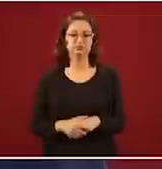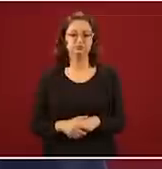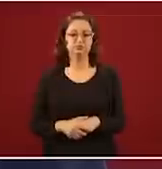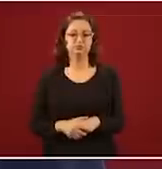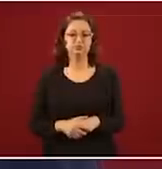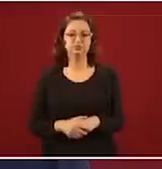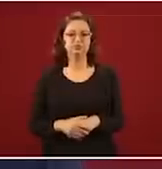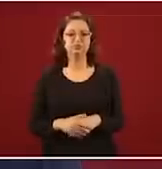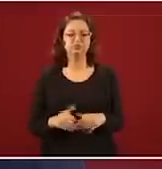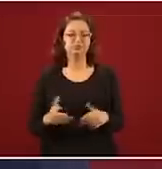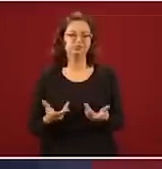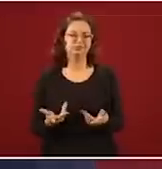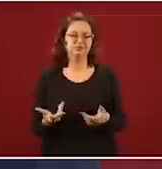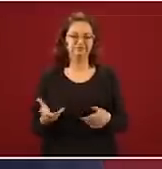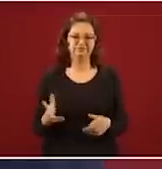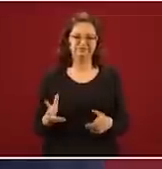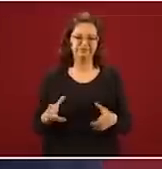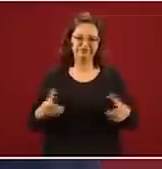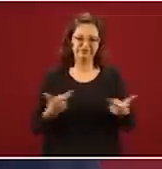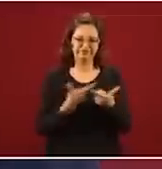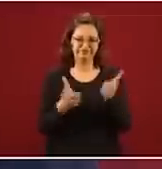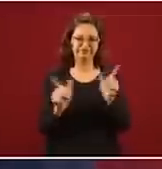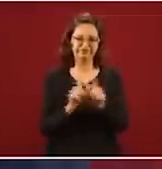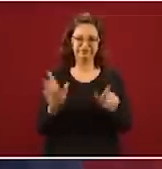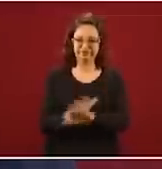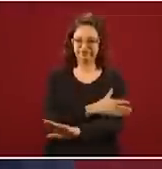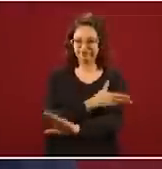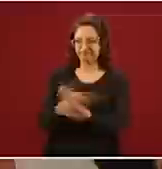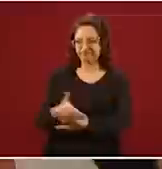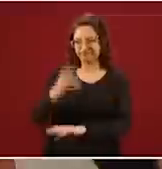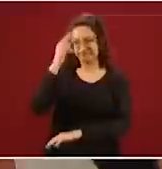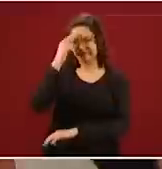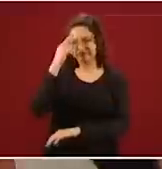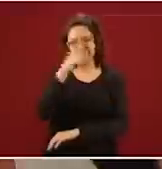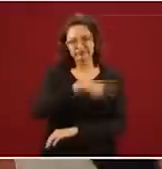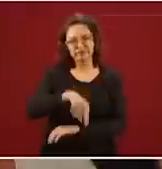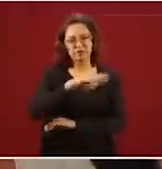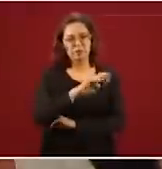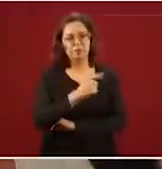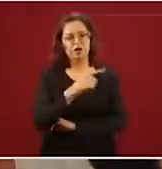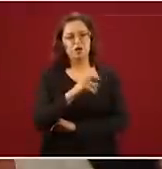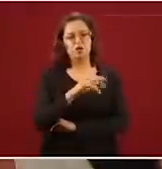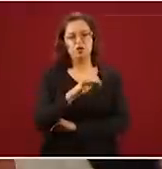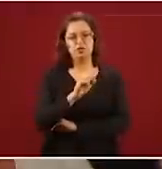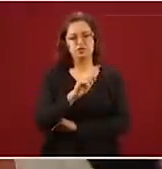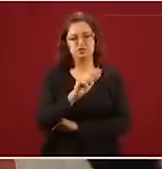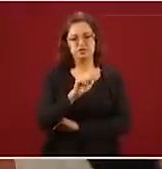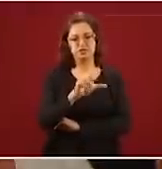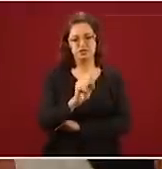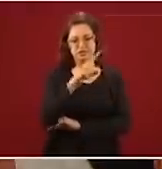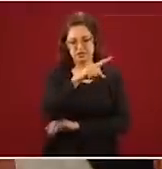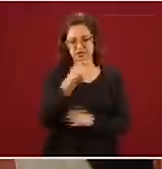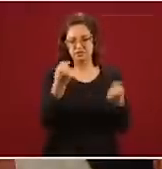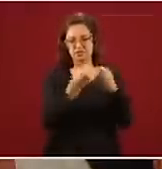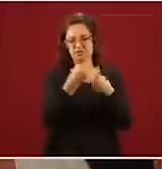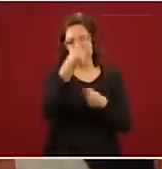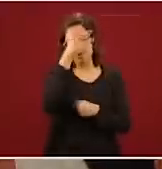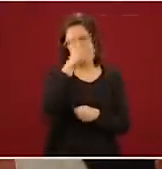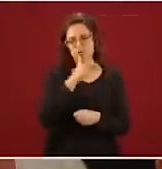en contra de Porfirio Díaz, impulsado por los magonistas, por esa frontera de